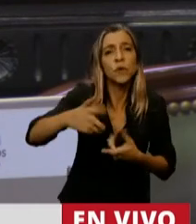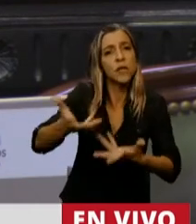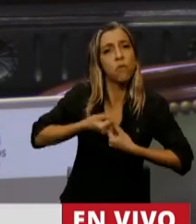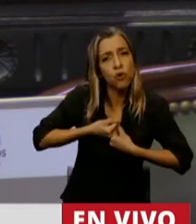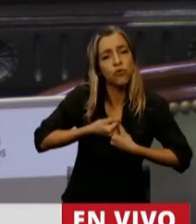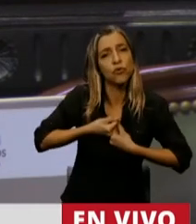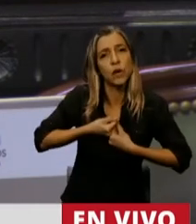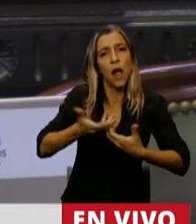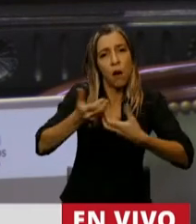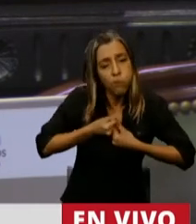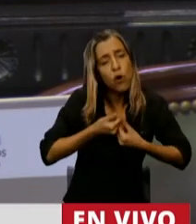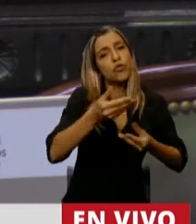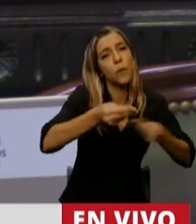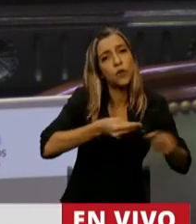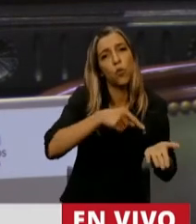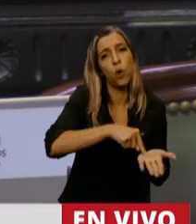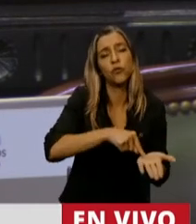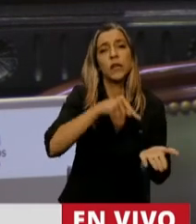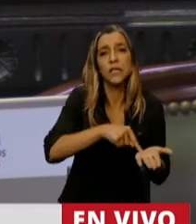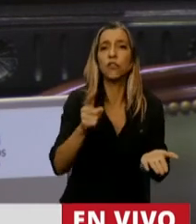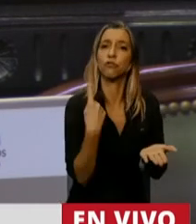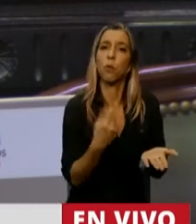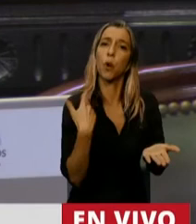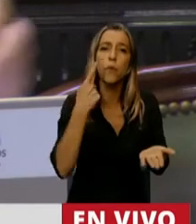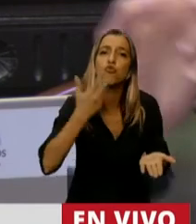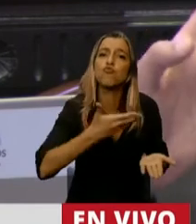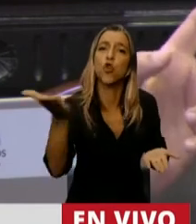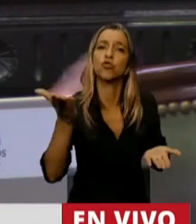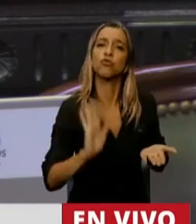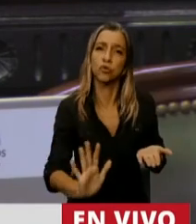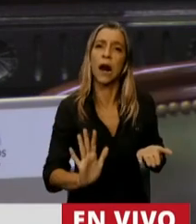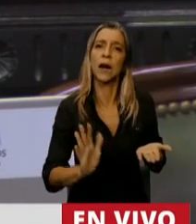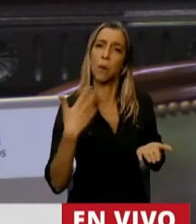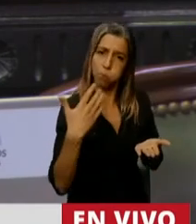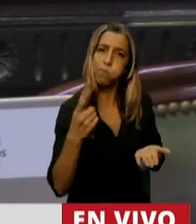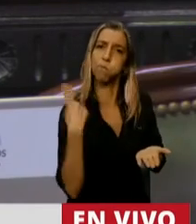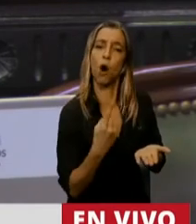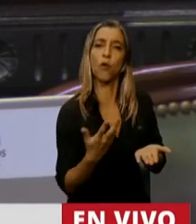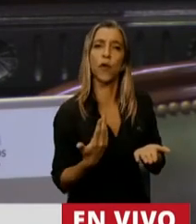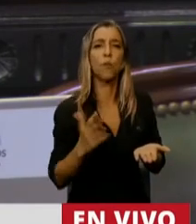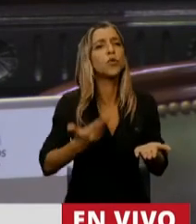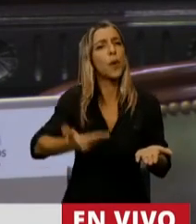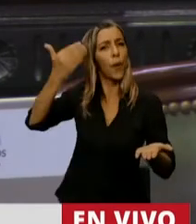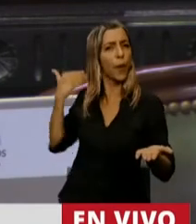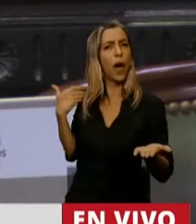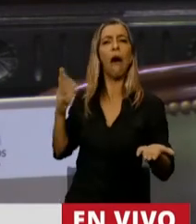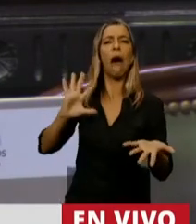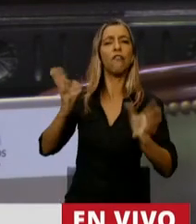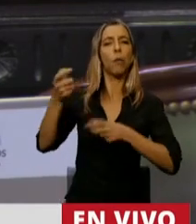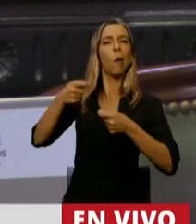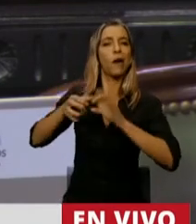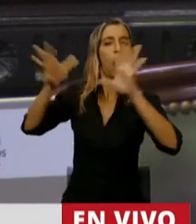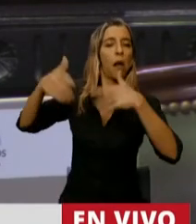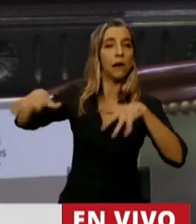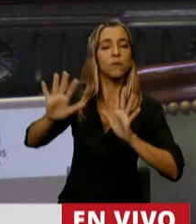Necesitamos que acompañen este presupuesto para demostrar y dejar atrás ese pasado neoliberal y transitar juntos hacia un futuro